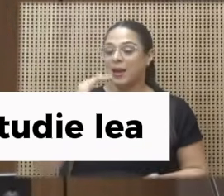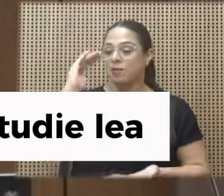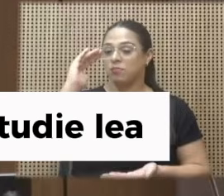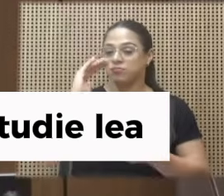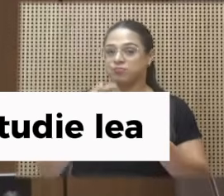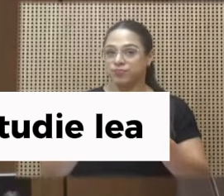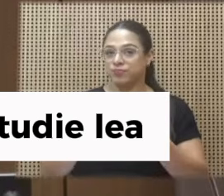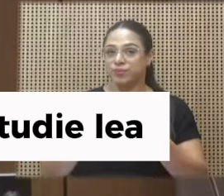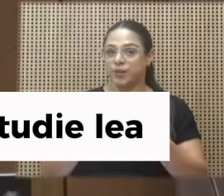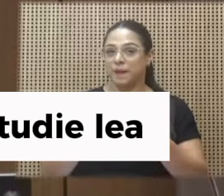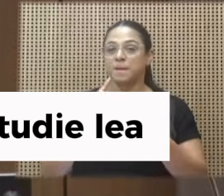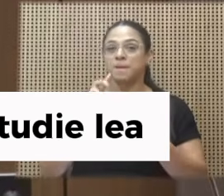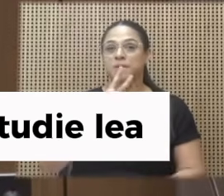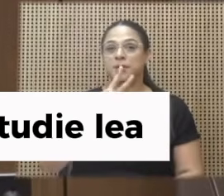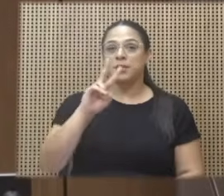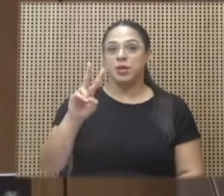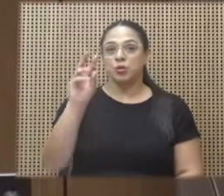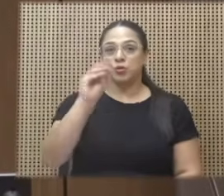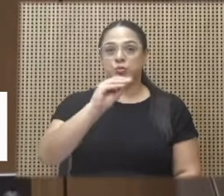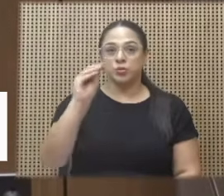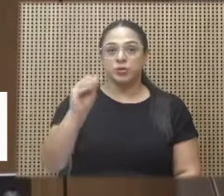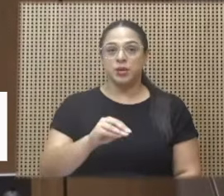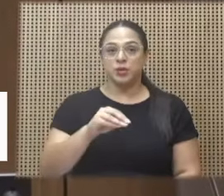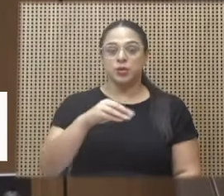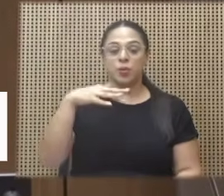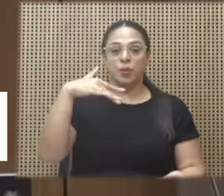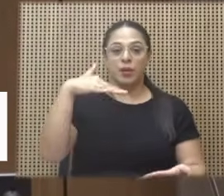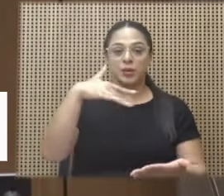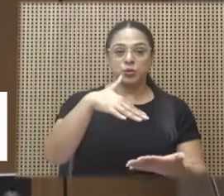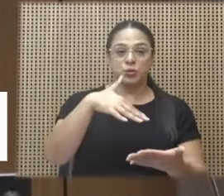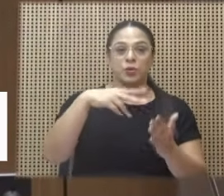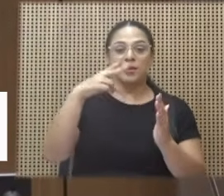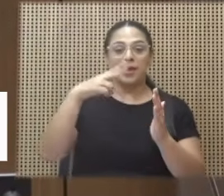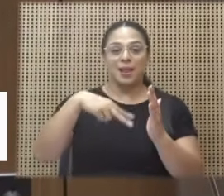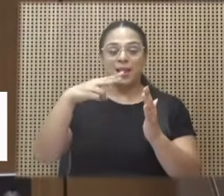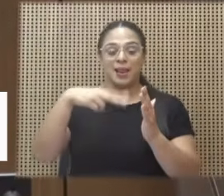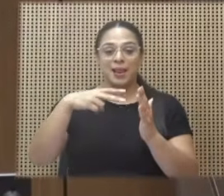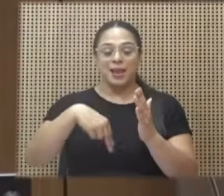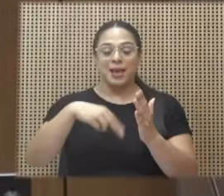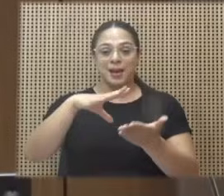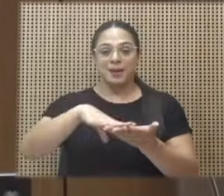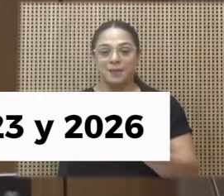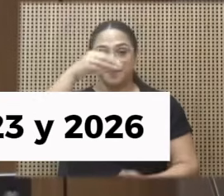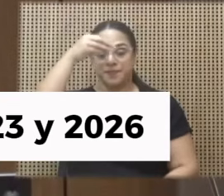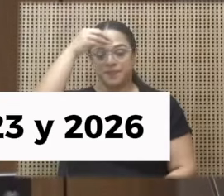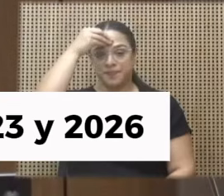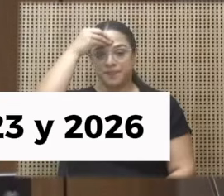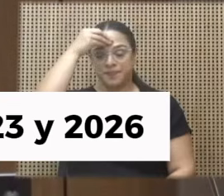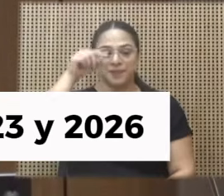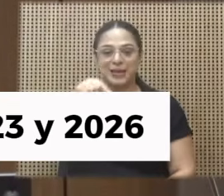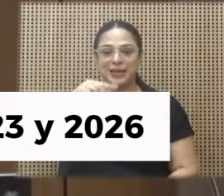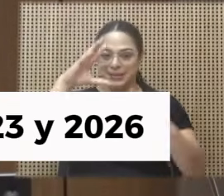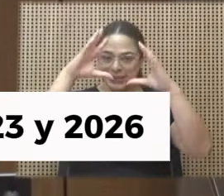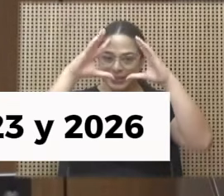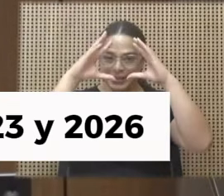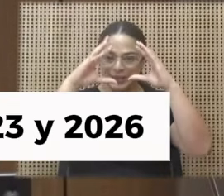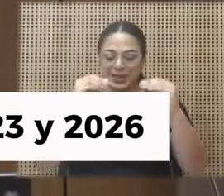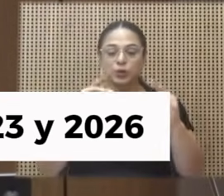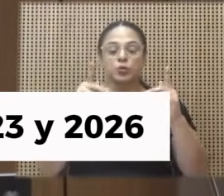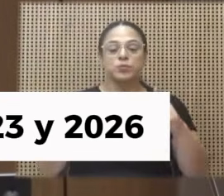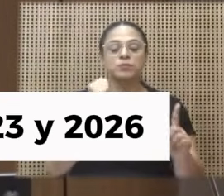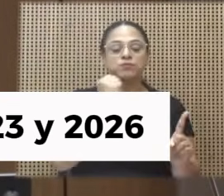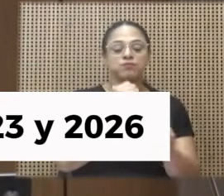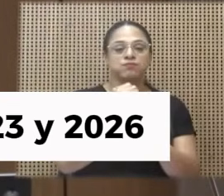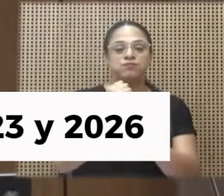22%. Estudie, lea y cultívese. Ahí están los datos. Los homicidios han aumentado entre